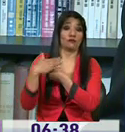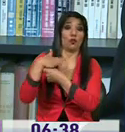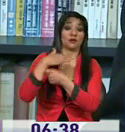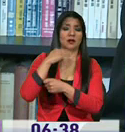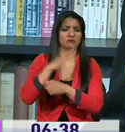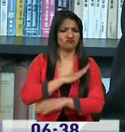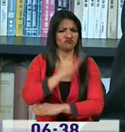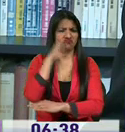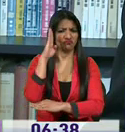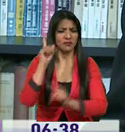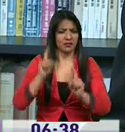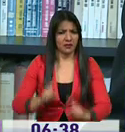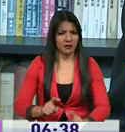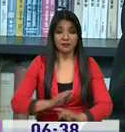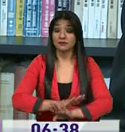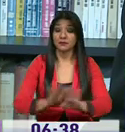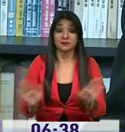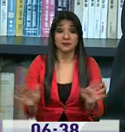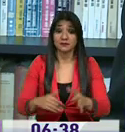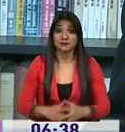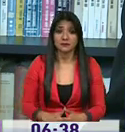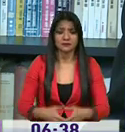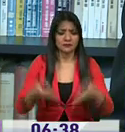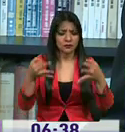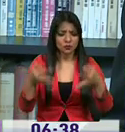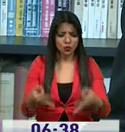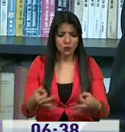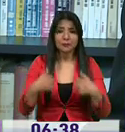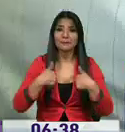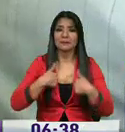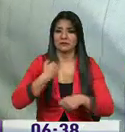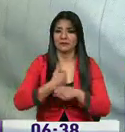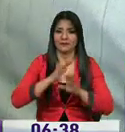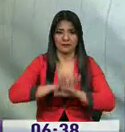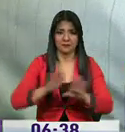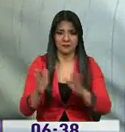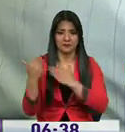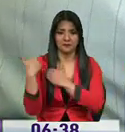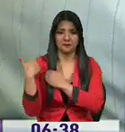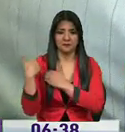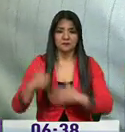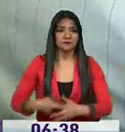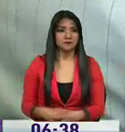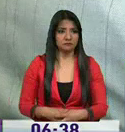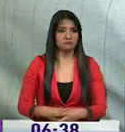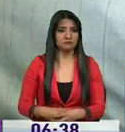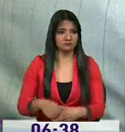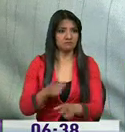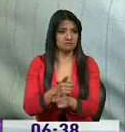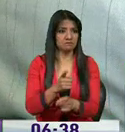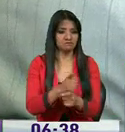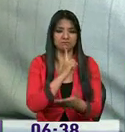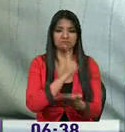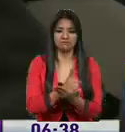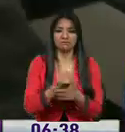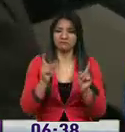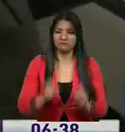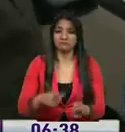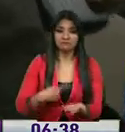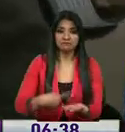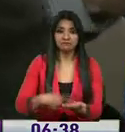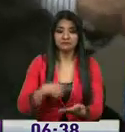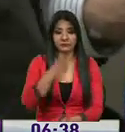influencia. Simplemente hay que cumplir el deber. Presiones que no se descarta, ya que se deberán analizar